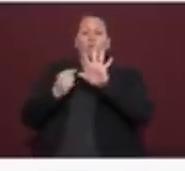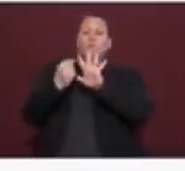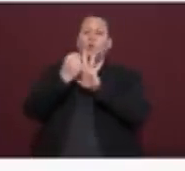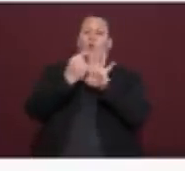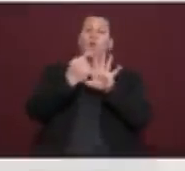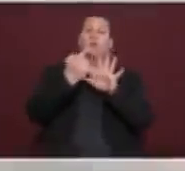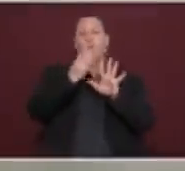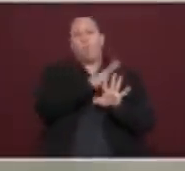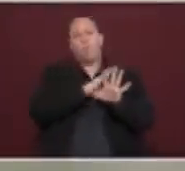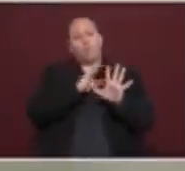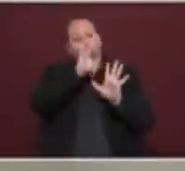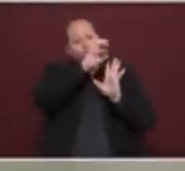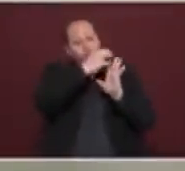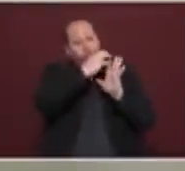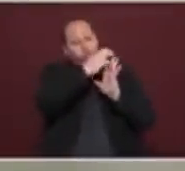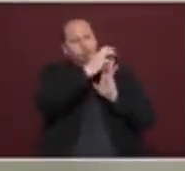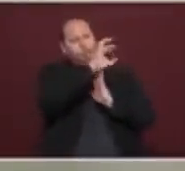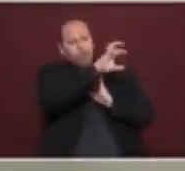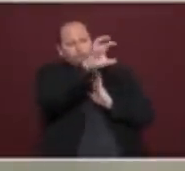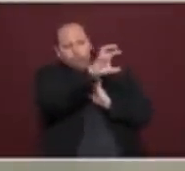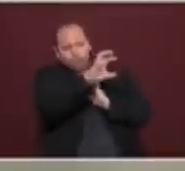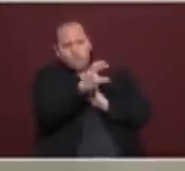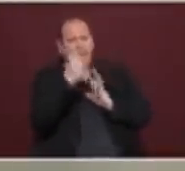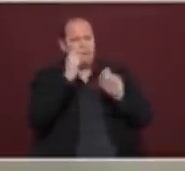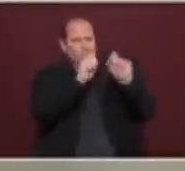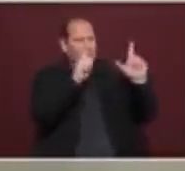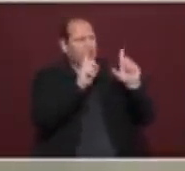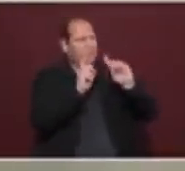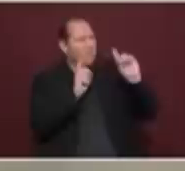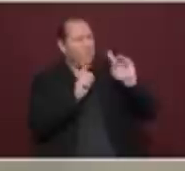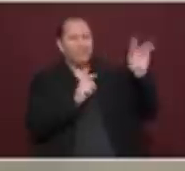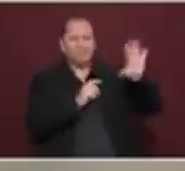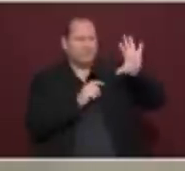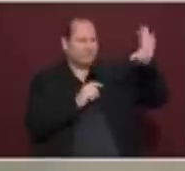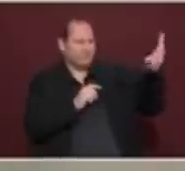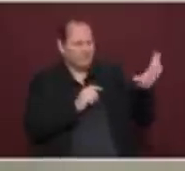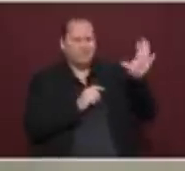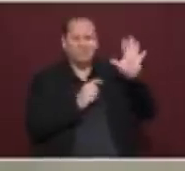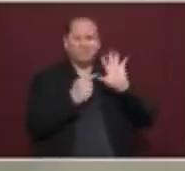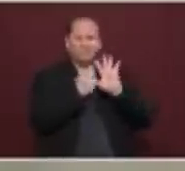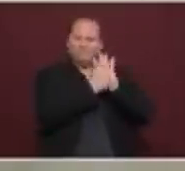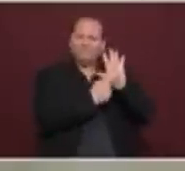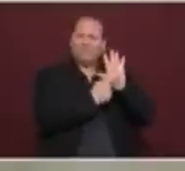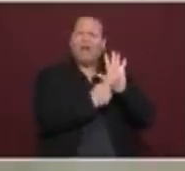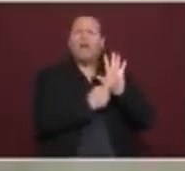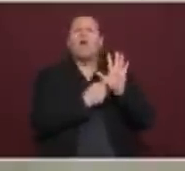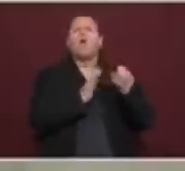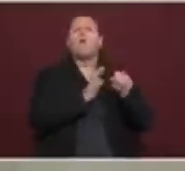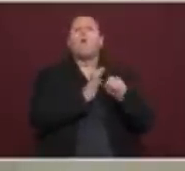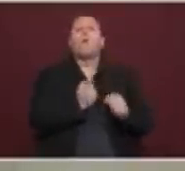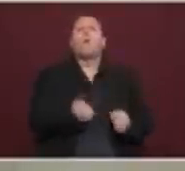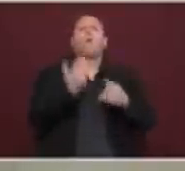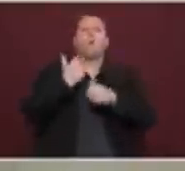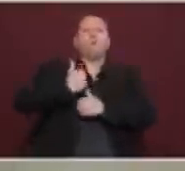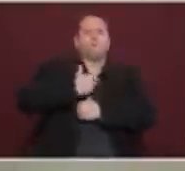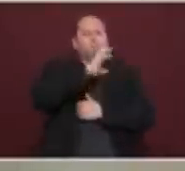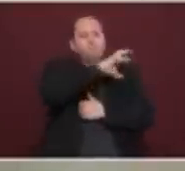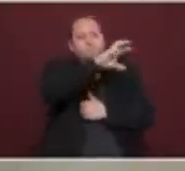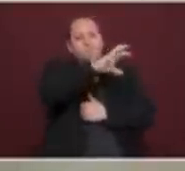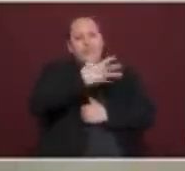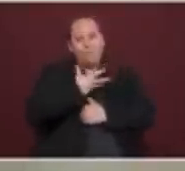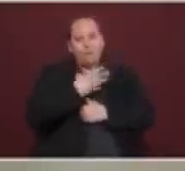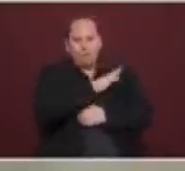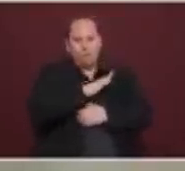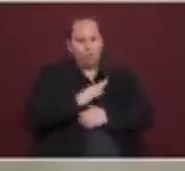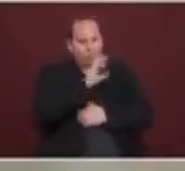si ustedes ven en el recuadro del lado derecho los efectivos que tenemos en cada uno de los municipios